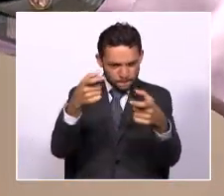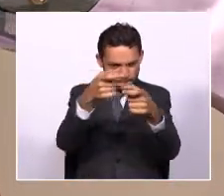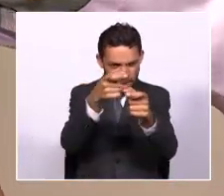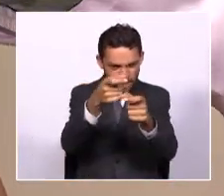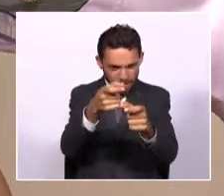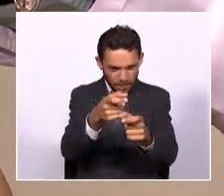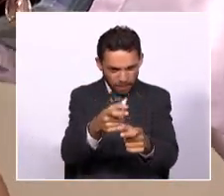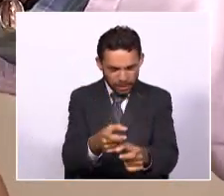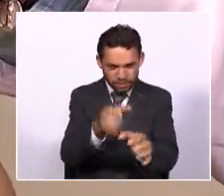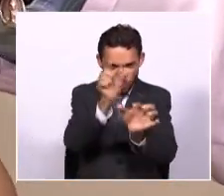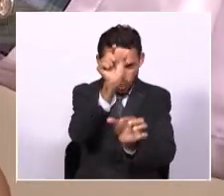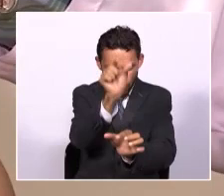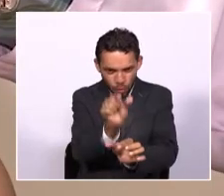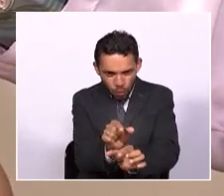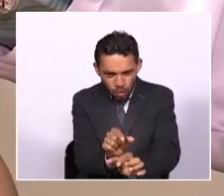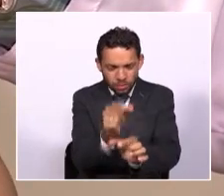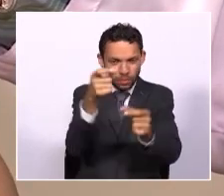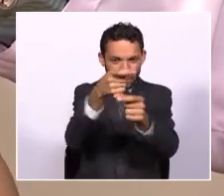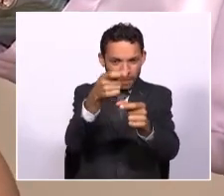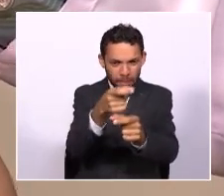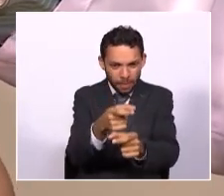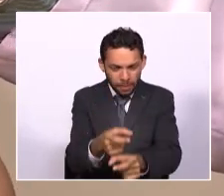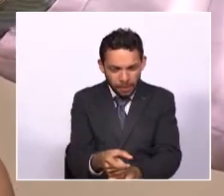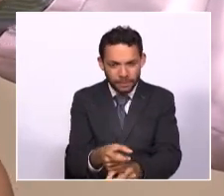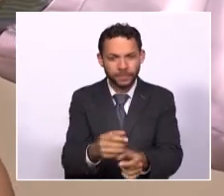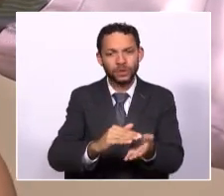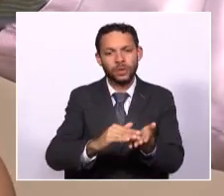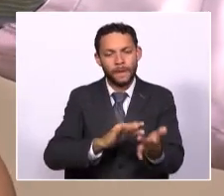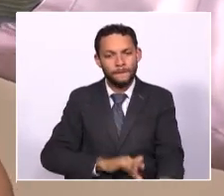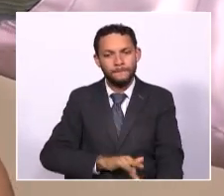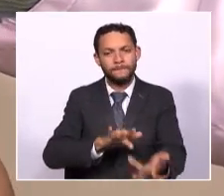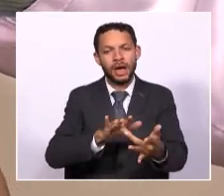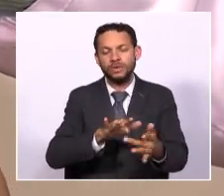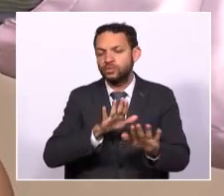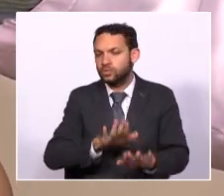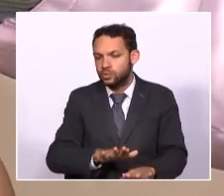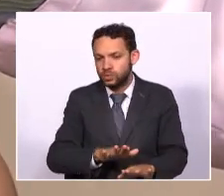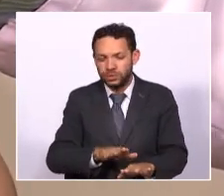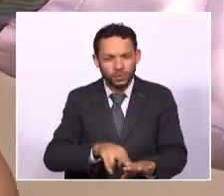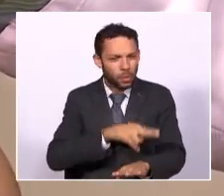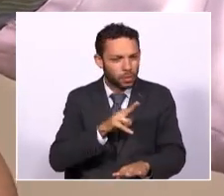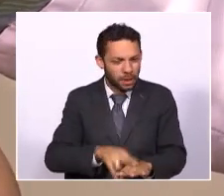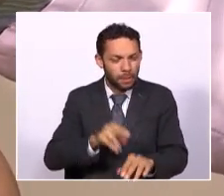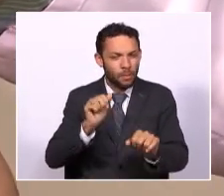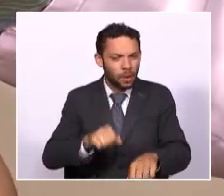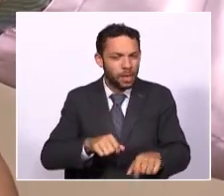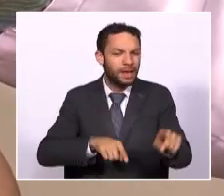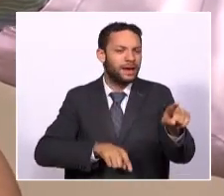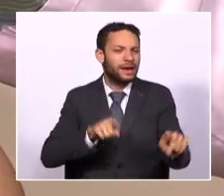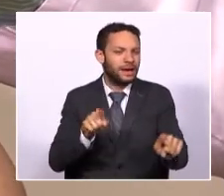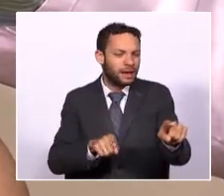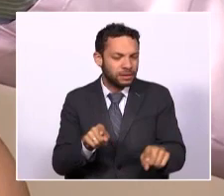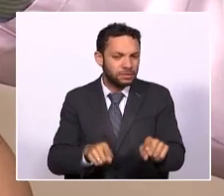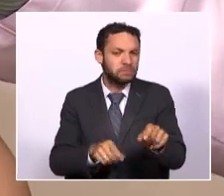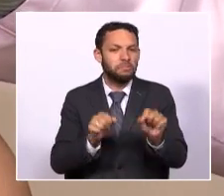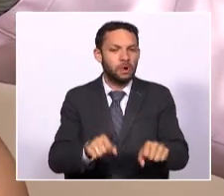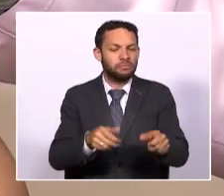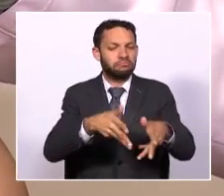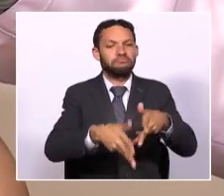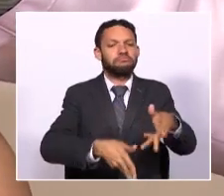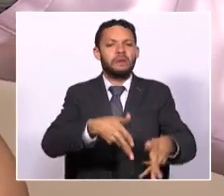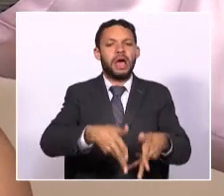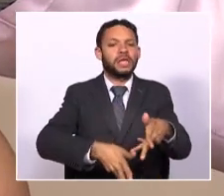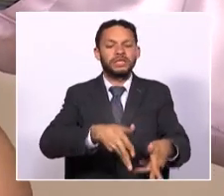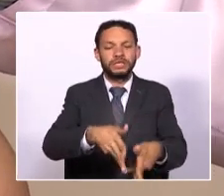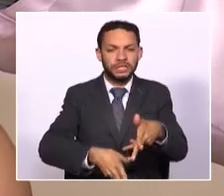hablamos de una rectificación de la lordosis cervical. Es un factor congénito, pero que se puede mejorar, no solamente con quiropraxia, sino con un